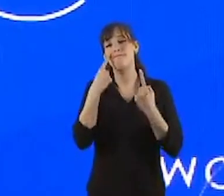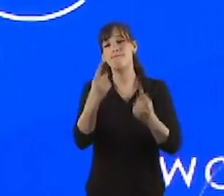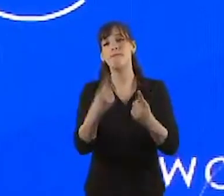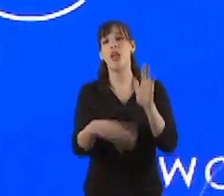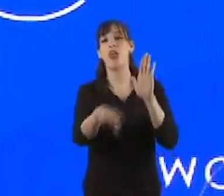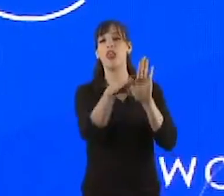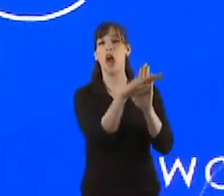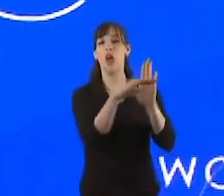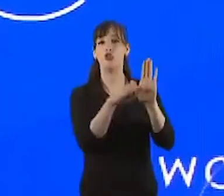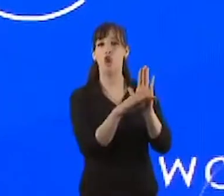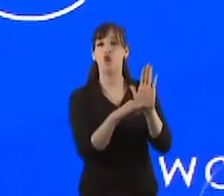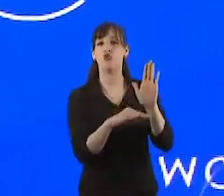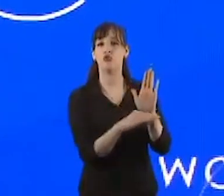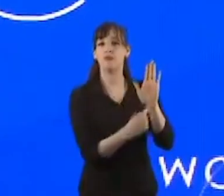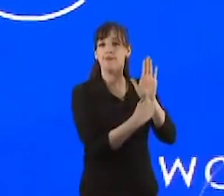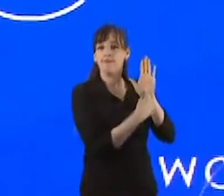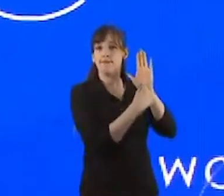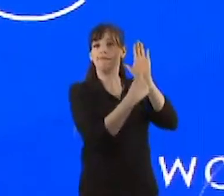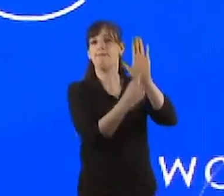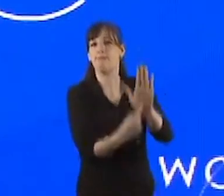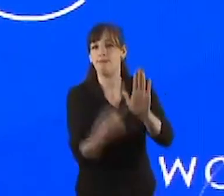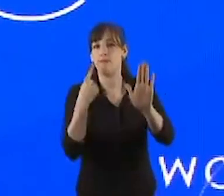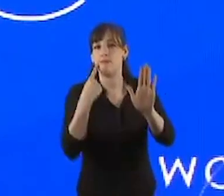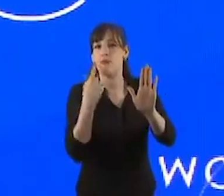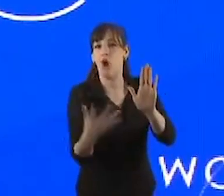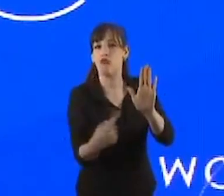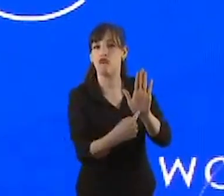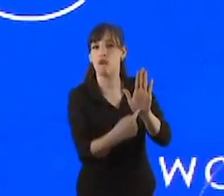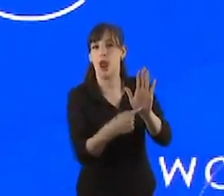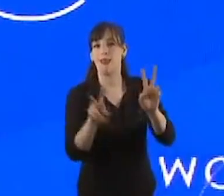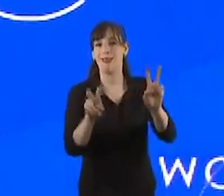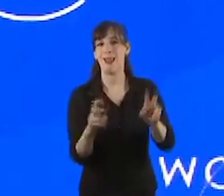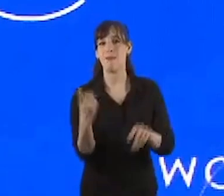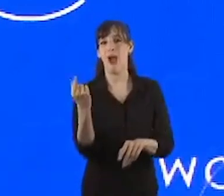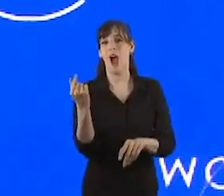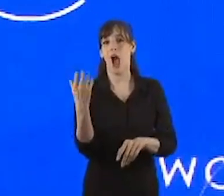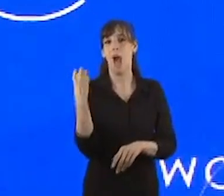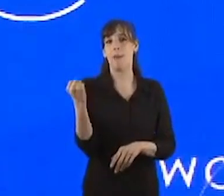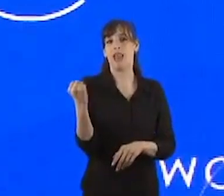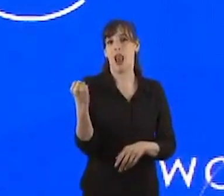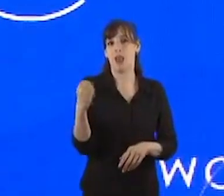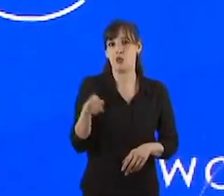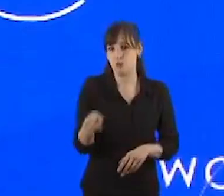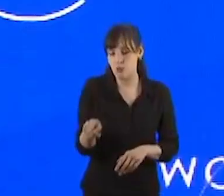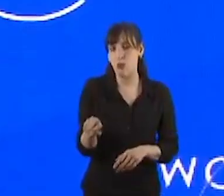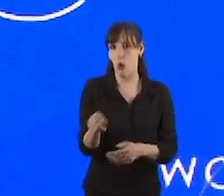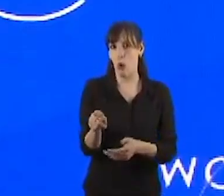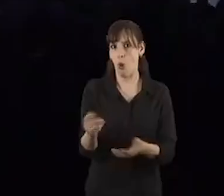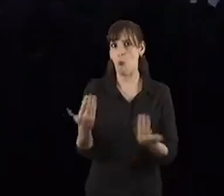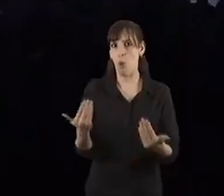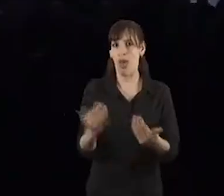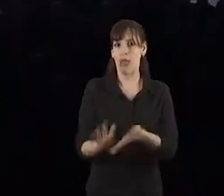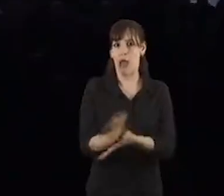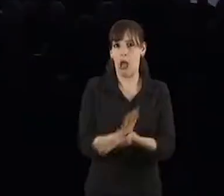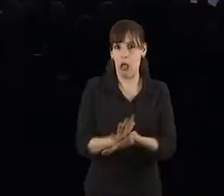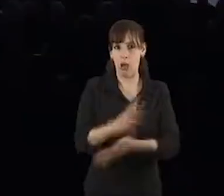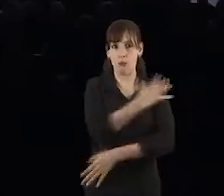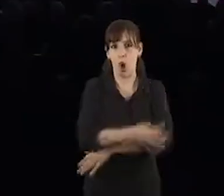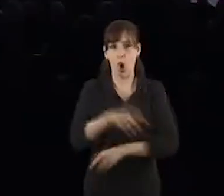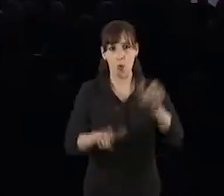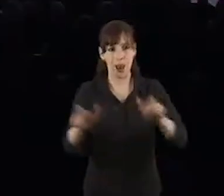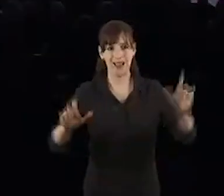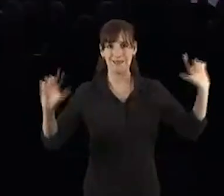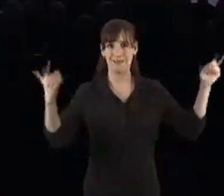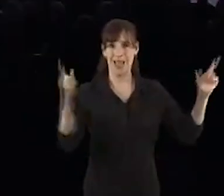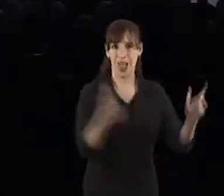que sustentan por qué el capitalismo de libre empresa no solo es un sistema posible para terminar con la pobreza del mundo, sino que es el único